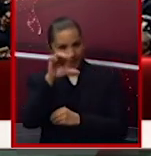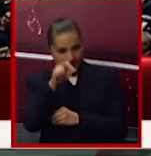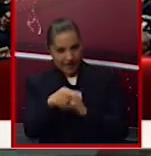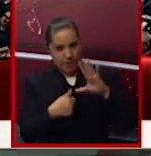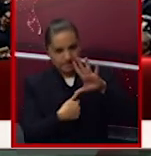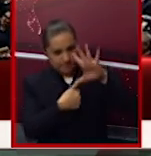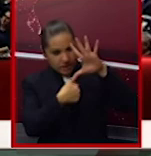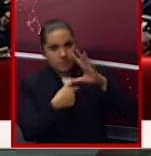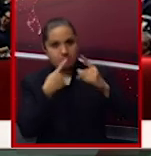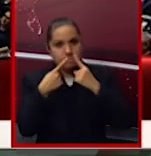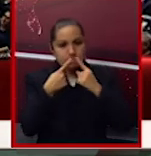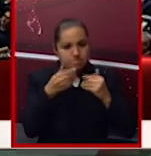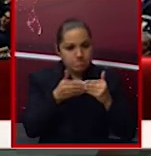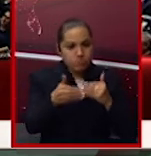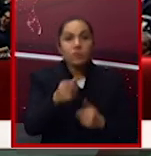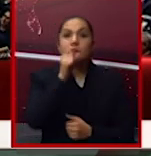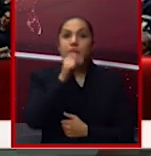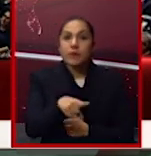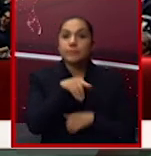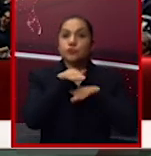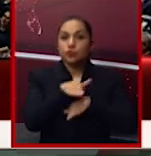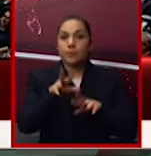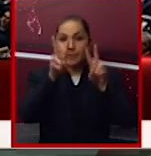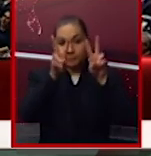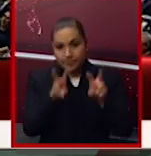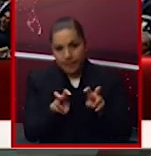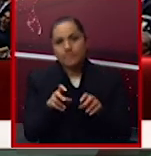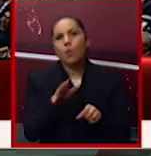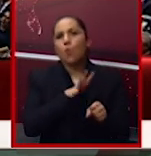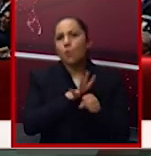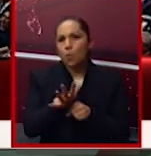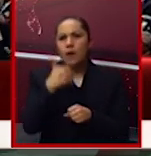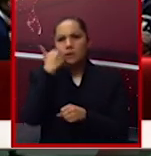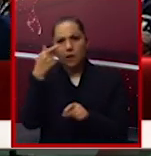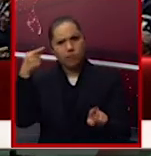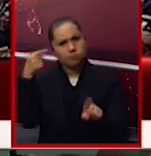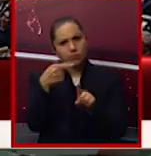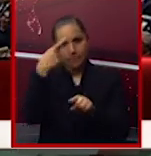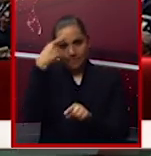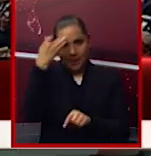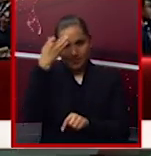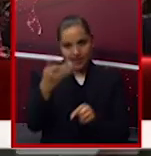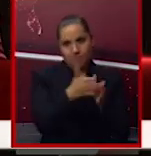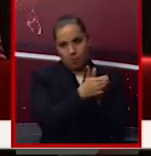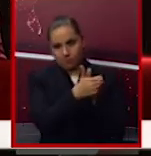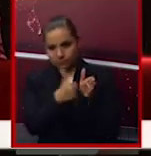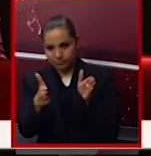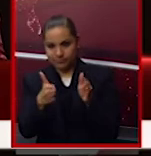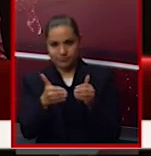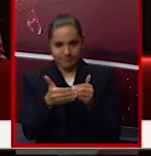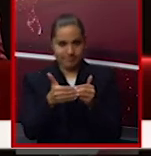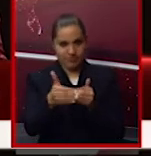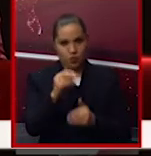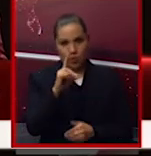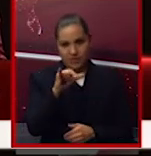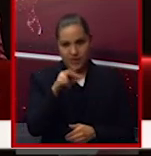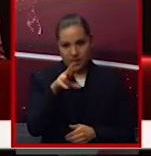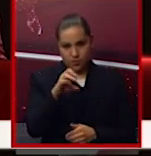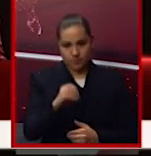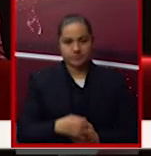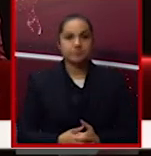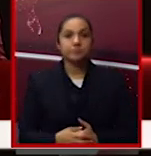algunos de los temas que impulsarán durante el periodo ordinario de sesiones. Nos vamos a abocar a